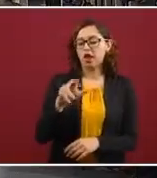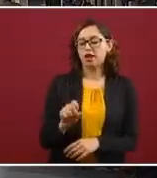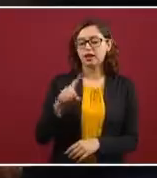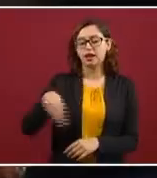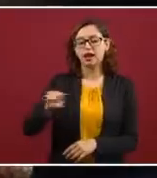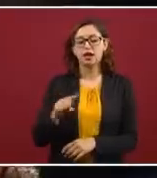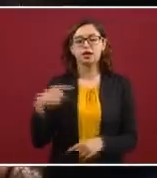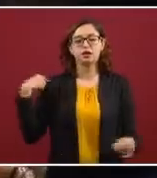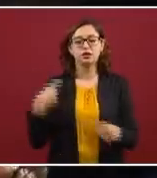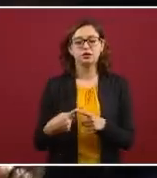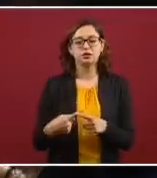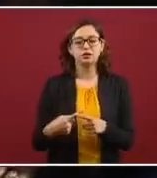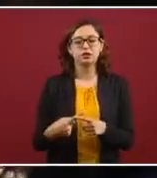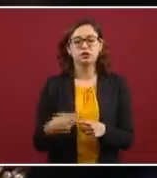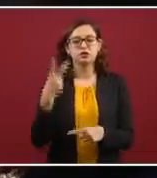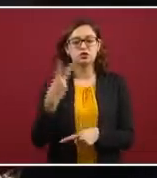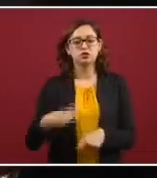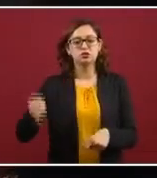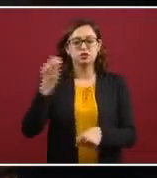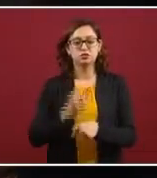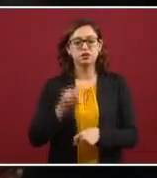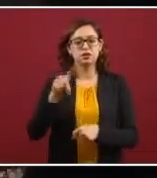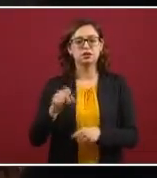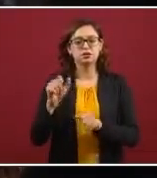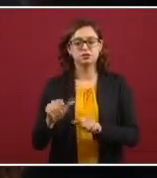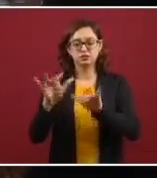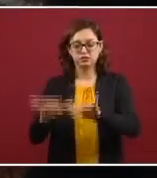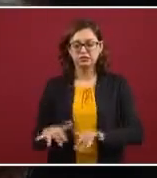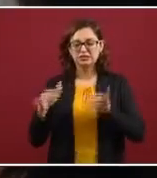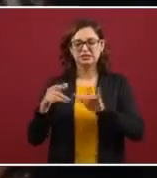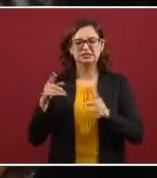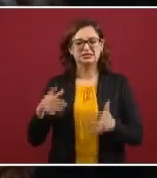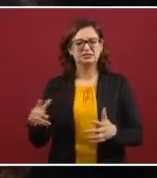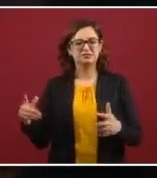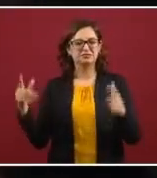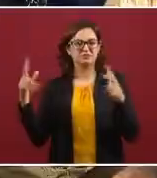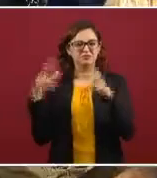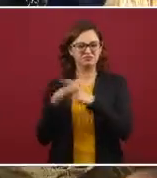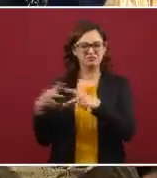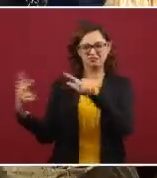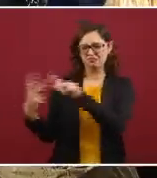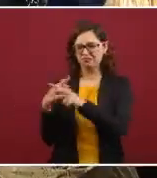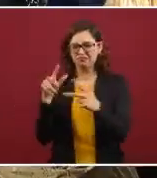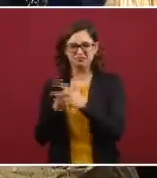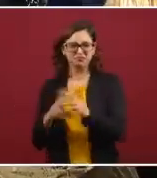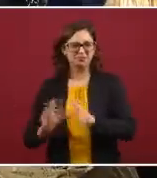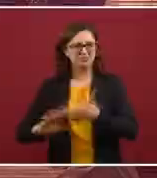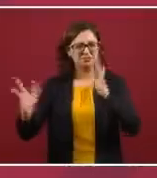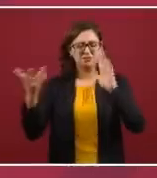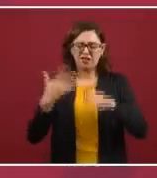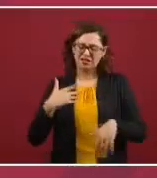últimas dos semanas sus asambleas por hechos violentos. No me meto en eso.